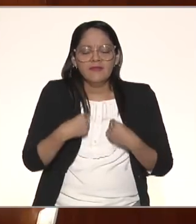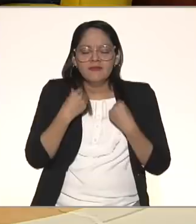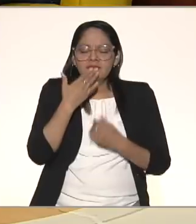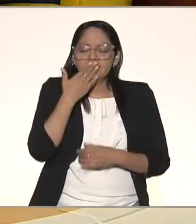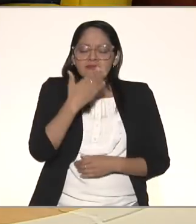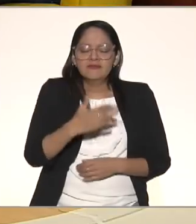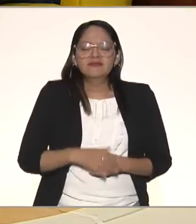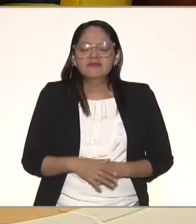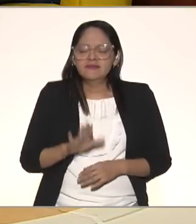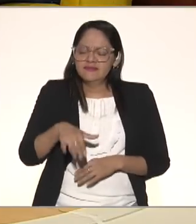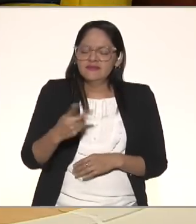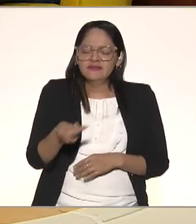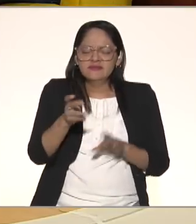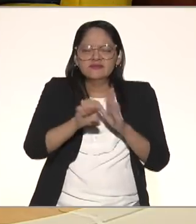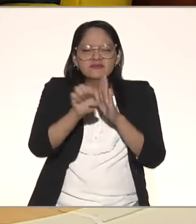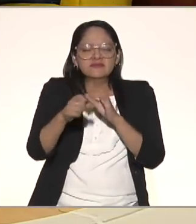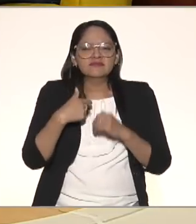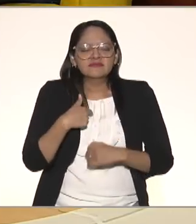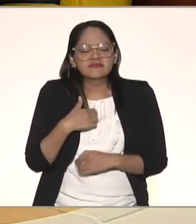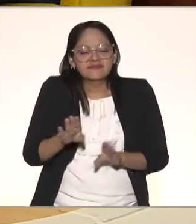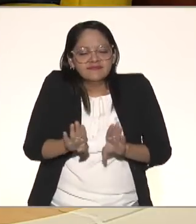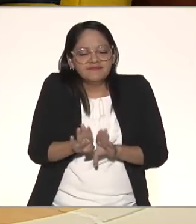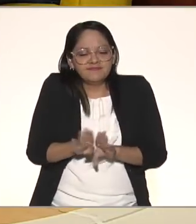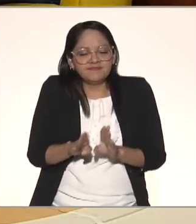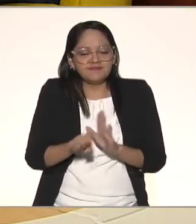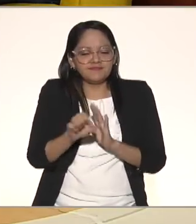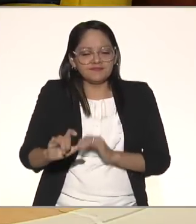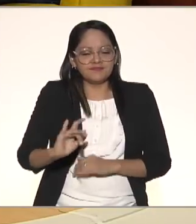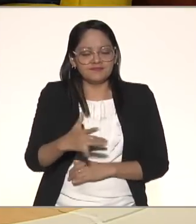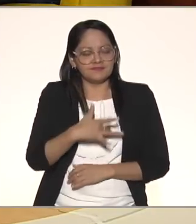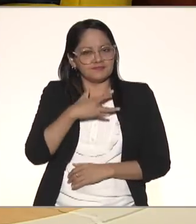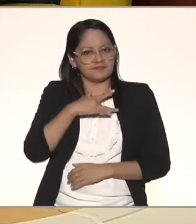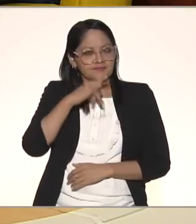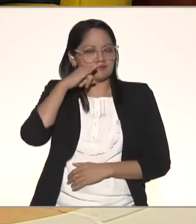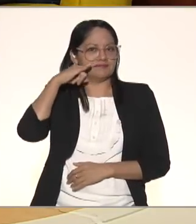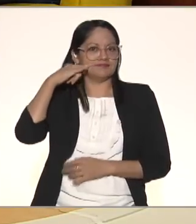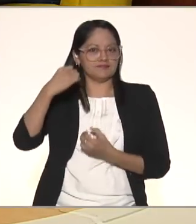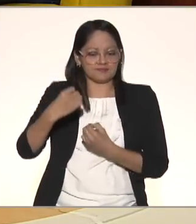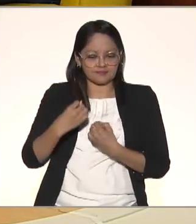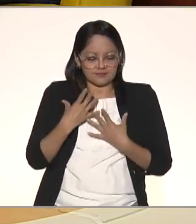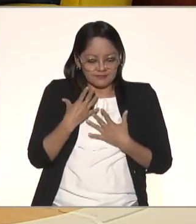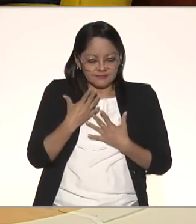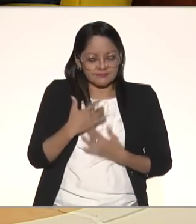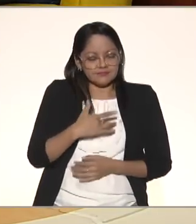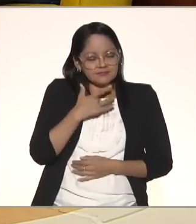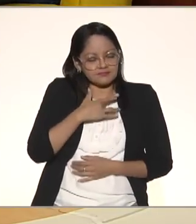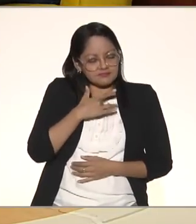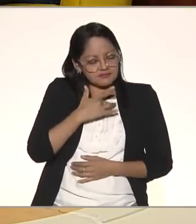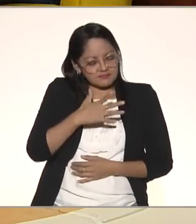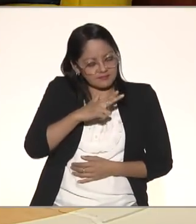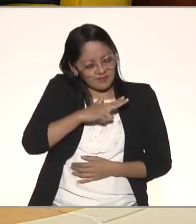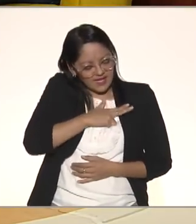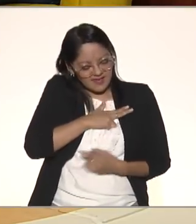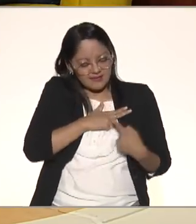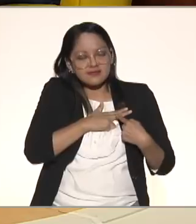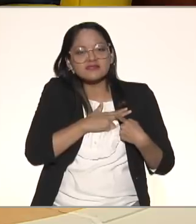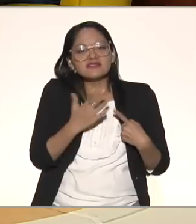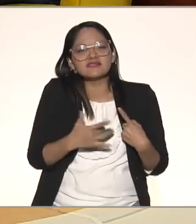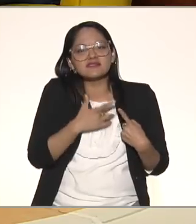por ejemplo, ¿cómo puedo identificar que mi huella de abandono es grande o pequeña?